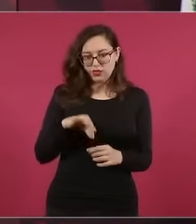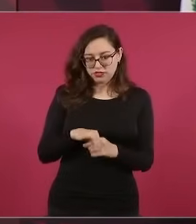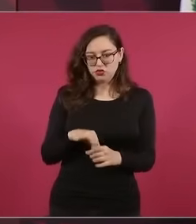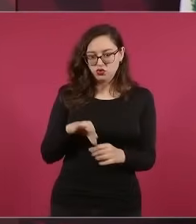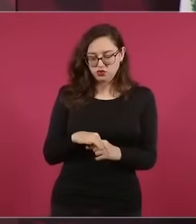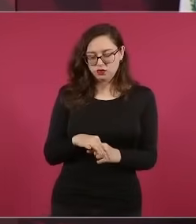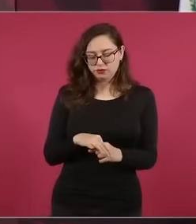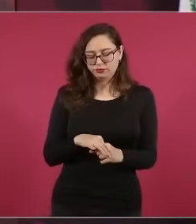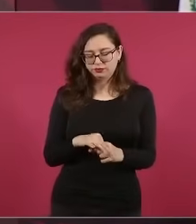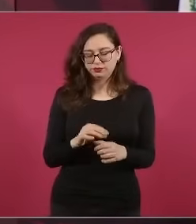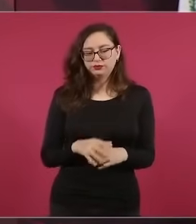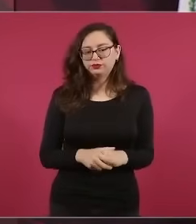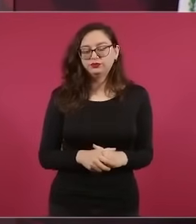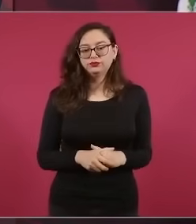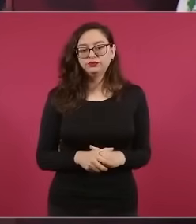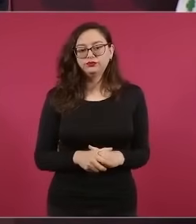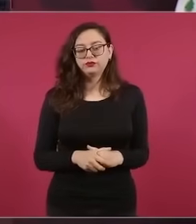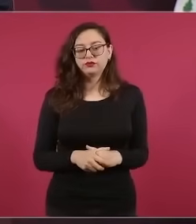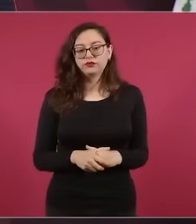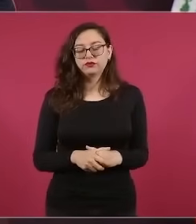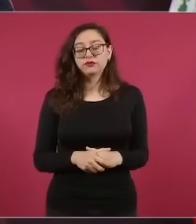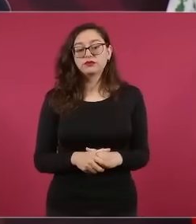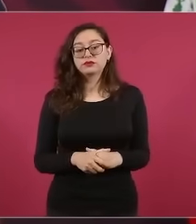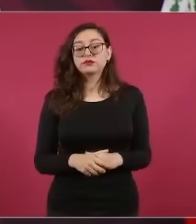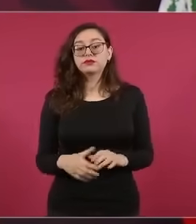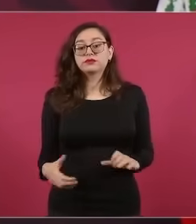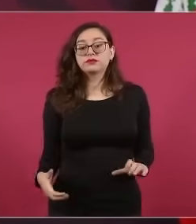y la coalición,